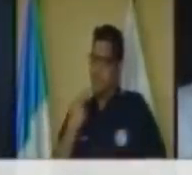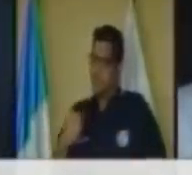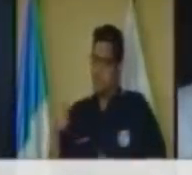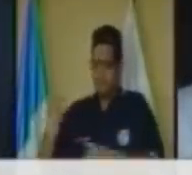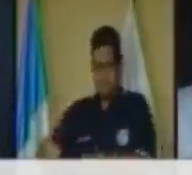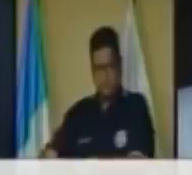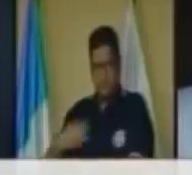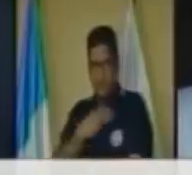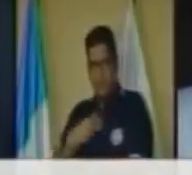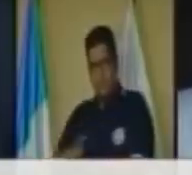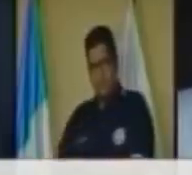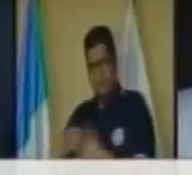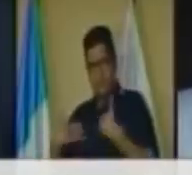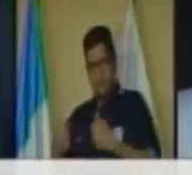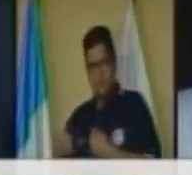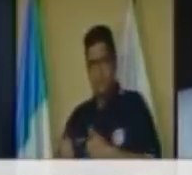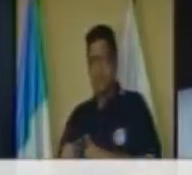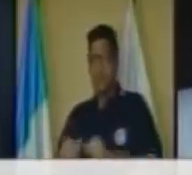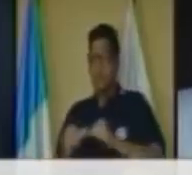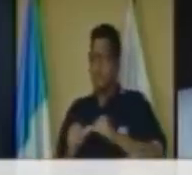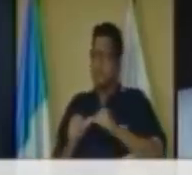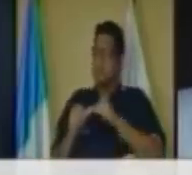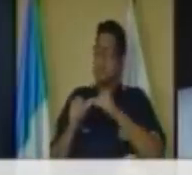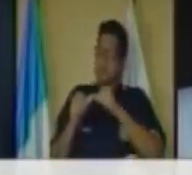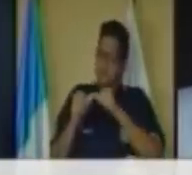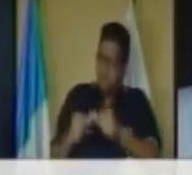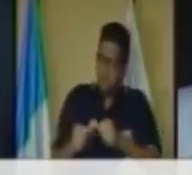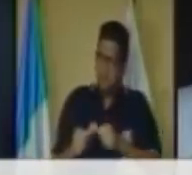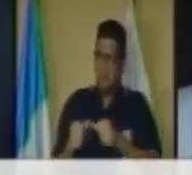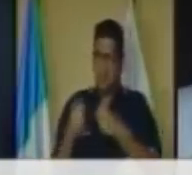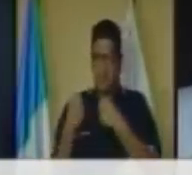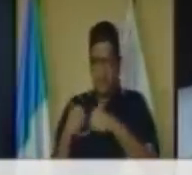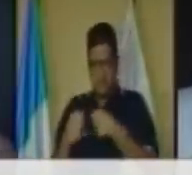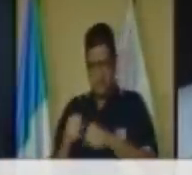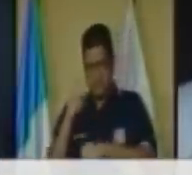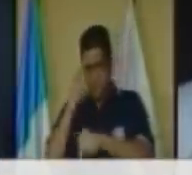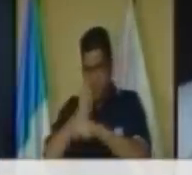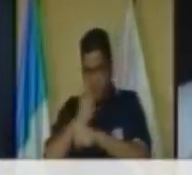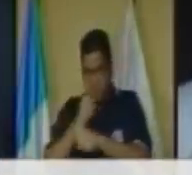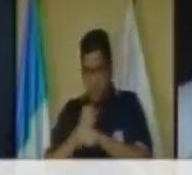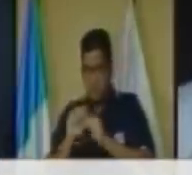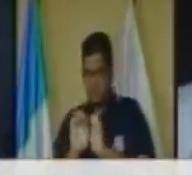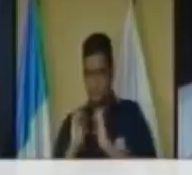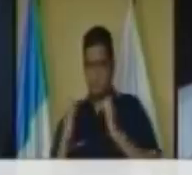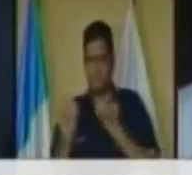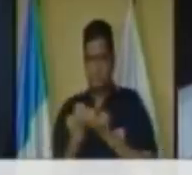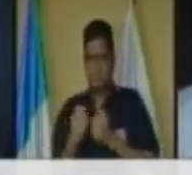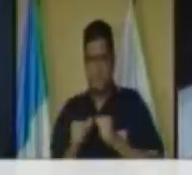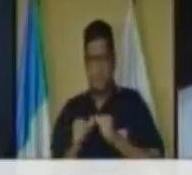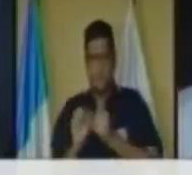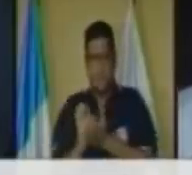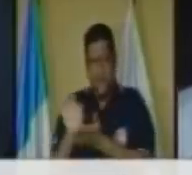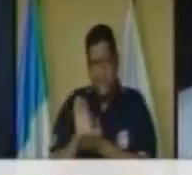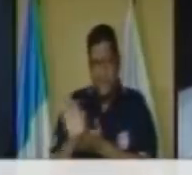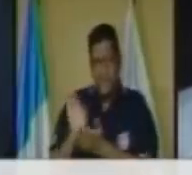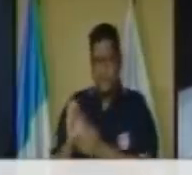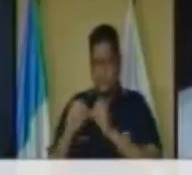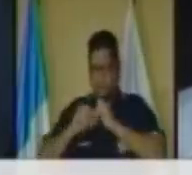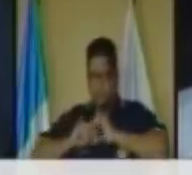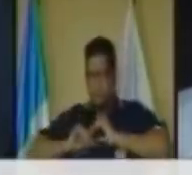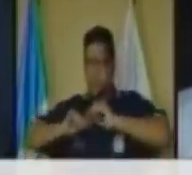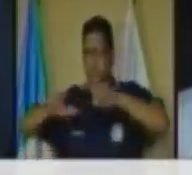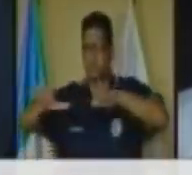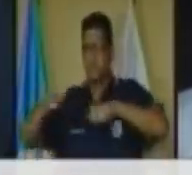siguen revisando de manera diaria y se seguirán haciendo nuevas recomendaciones en la medida en que la progresión de la epidemia continúe.